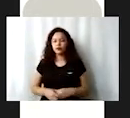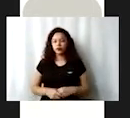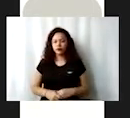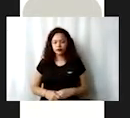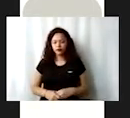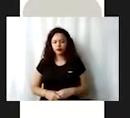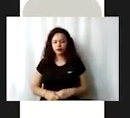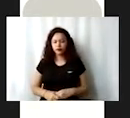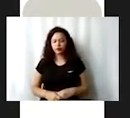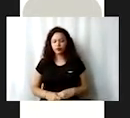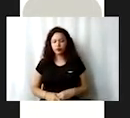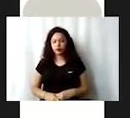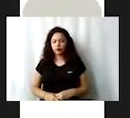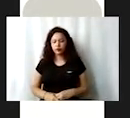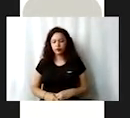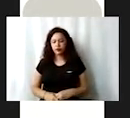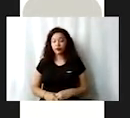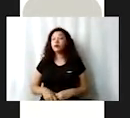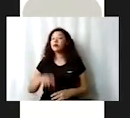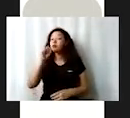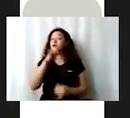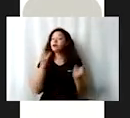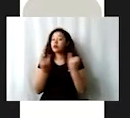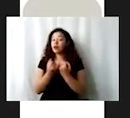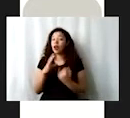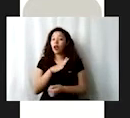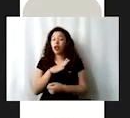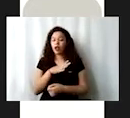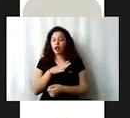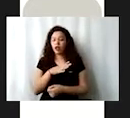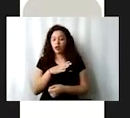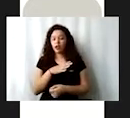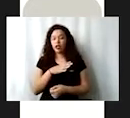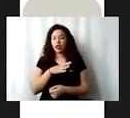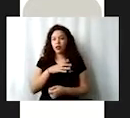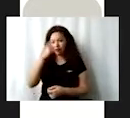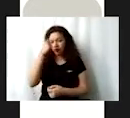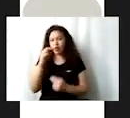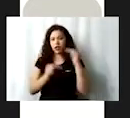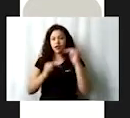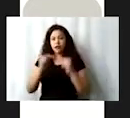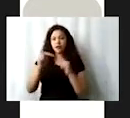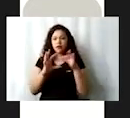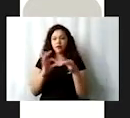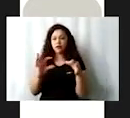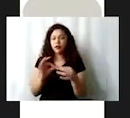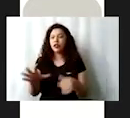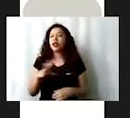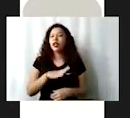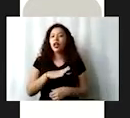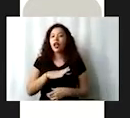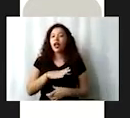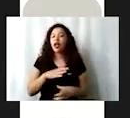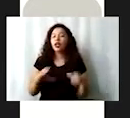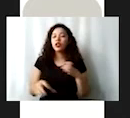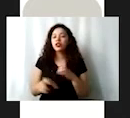ver con ello, ¿no? Pero también está dentro de la descripción del puesto, están los aspectos